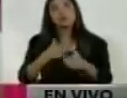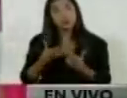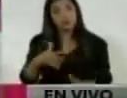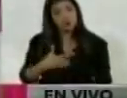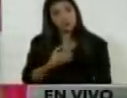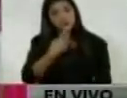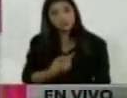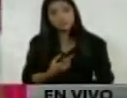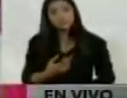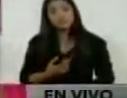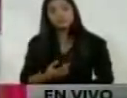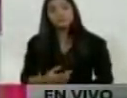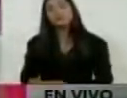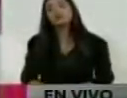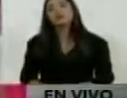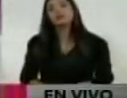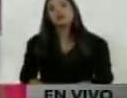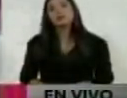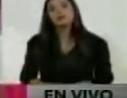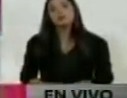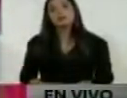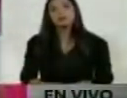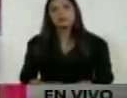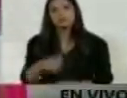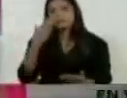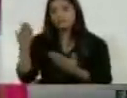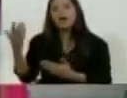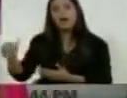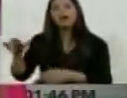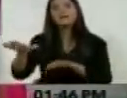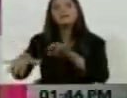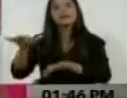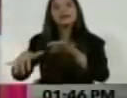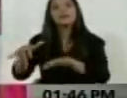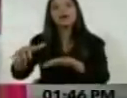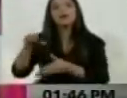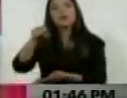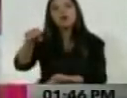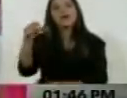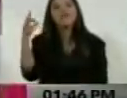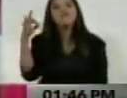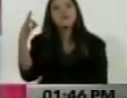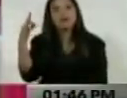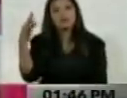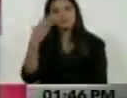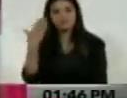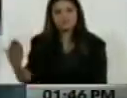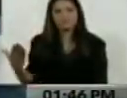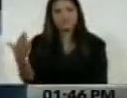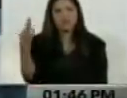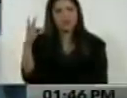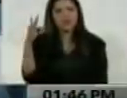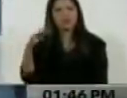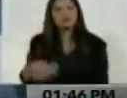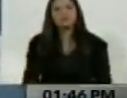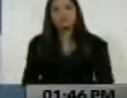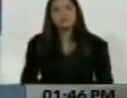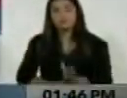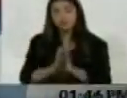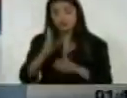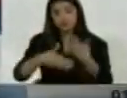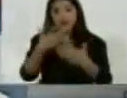decir, nuestra marcha, aquí está el secretario general de los CLAP, compañero Freddy Bernal, nuestra marcha hacia